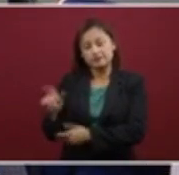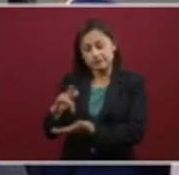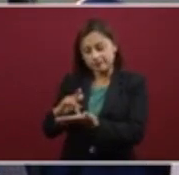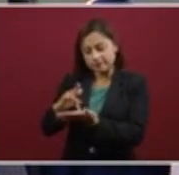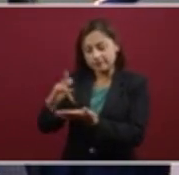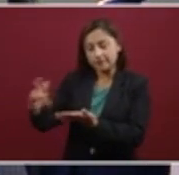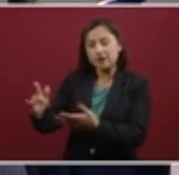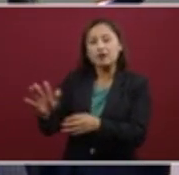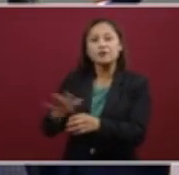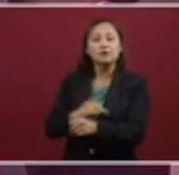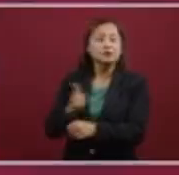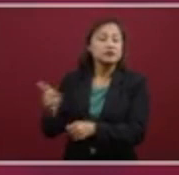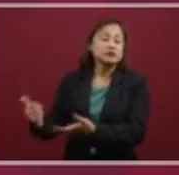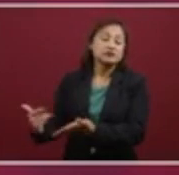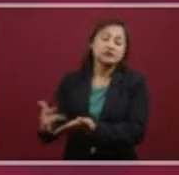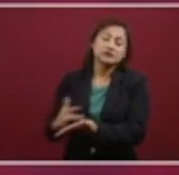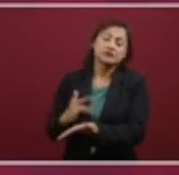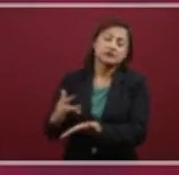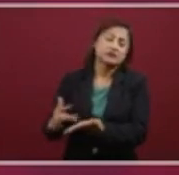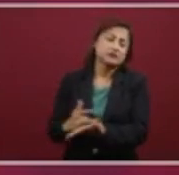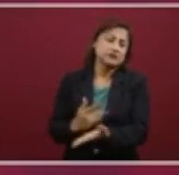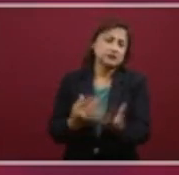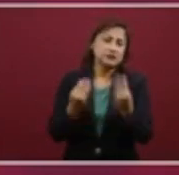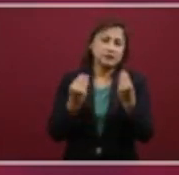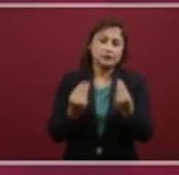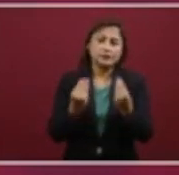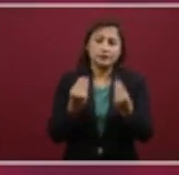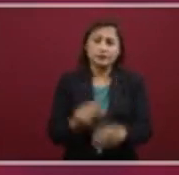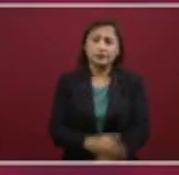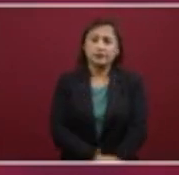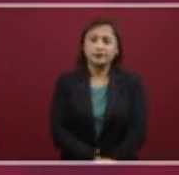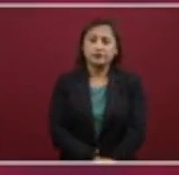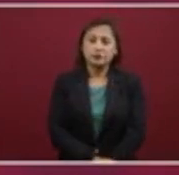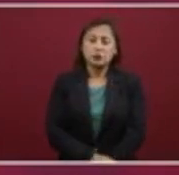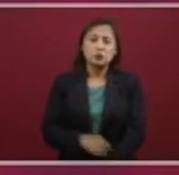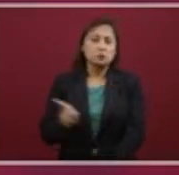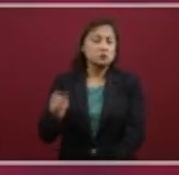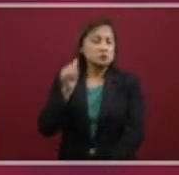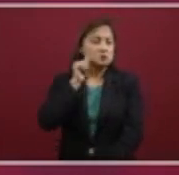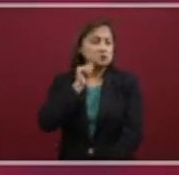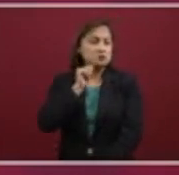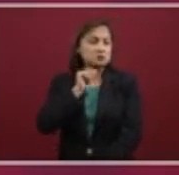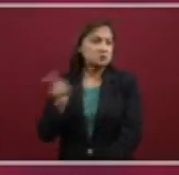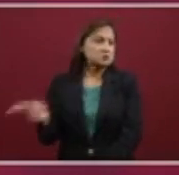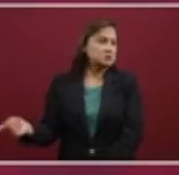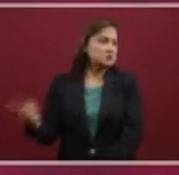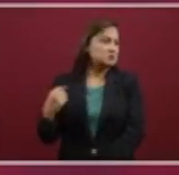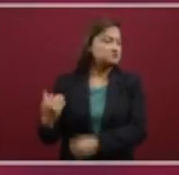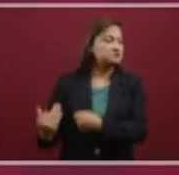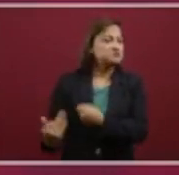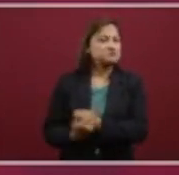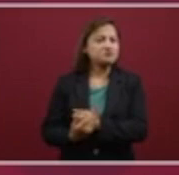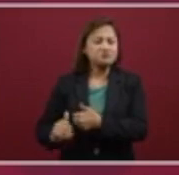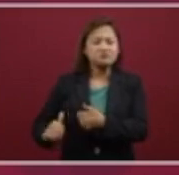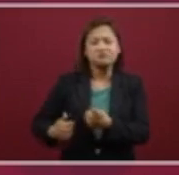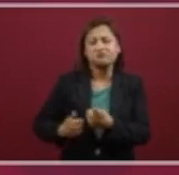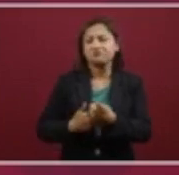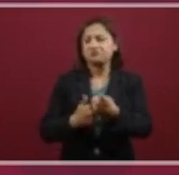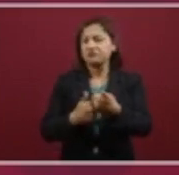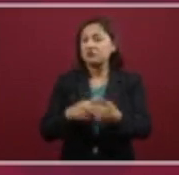ayudado muchísimo, me ha respaldado, es una secretaría